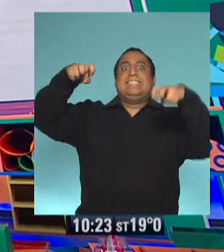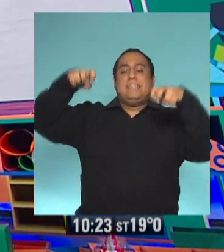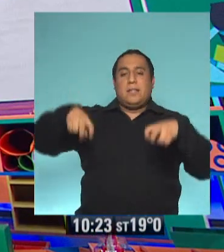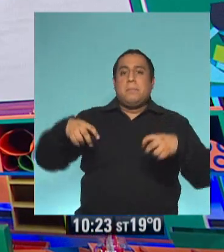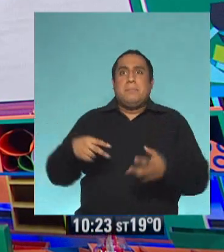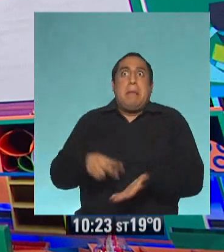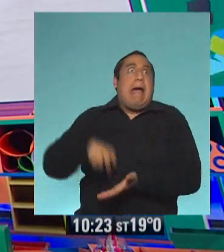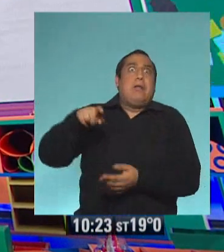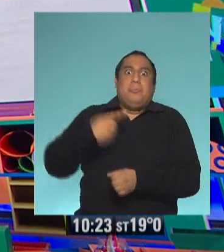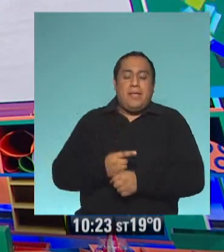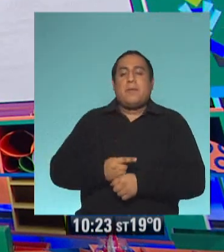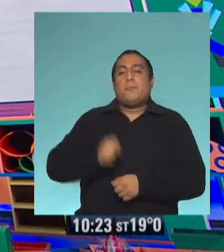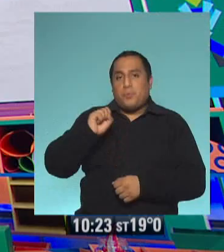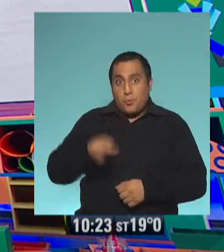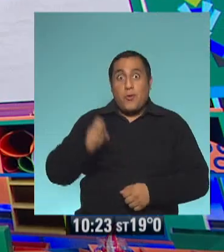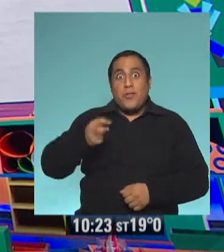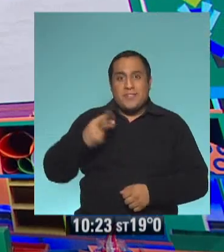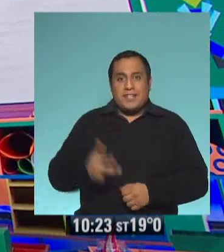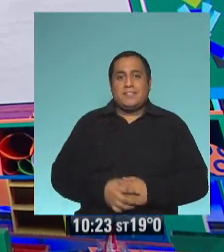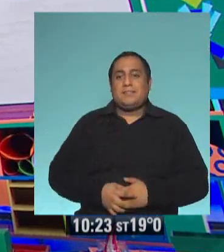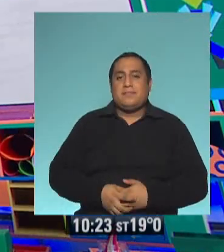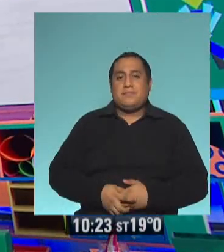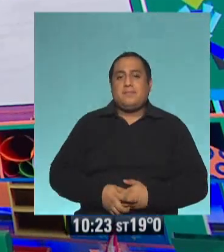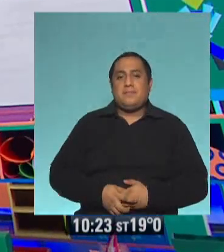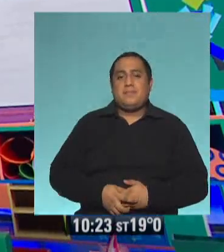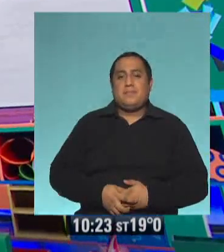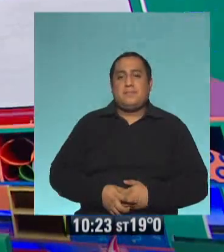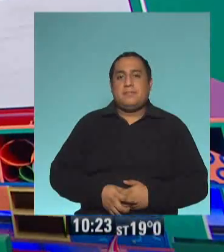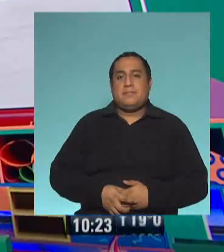me sale más a alto. A la 1, a las 2 y a las 3.